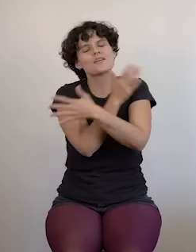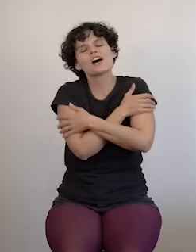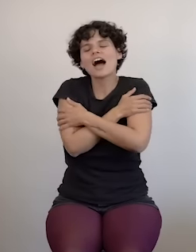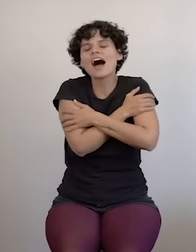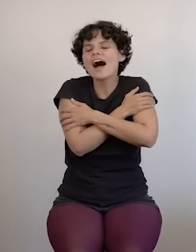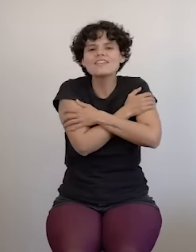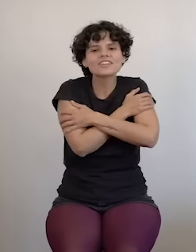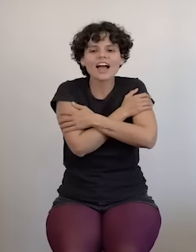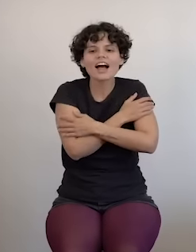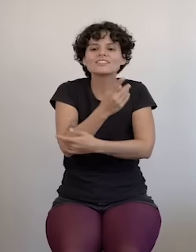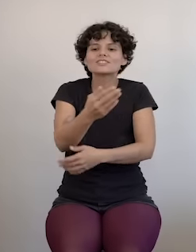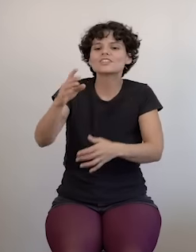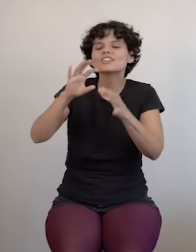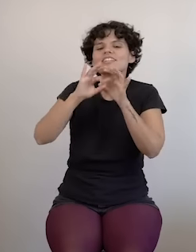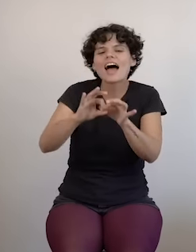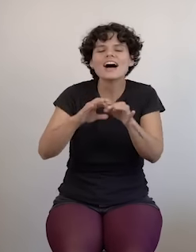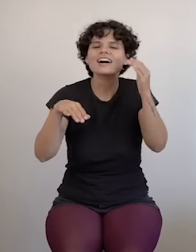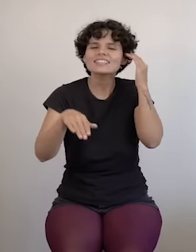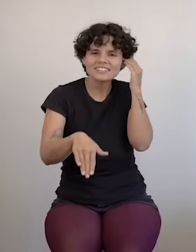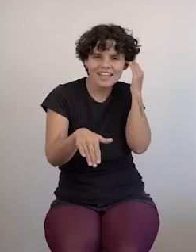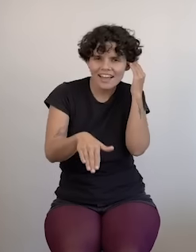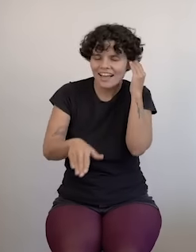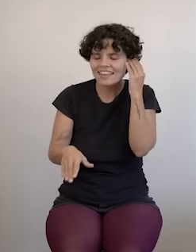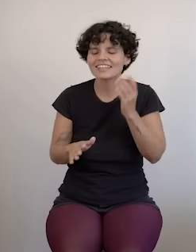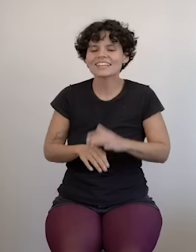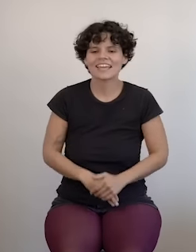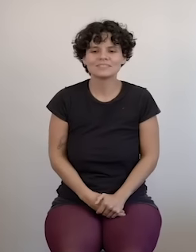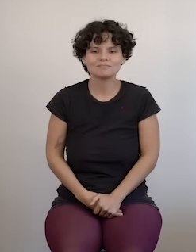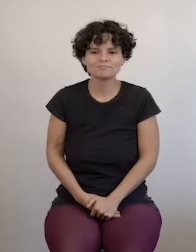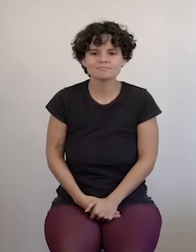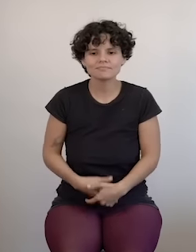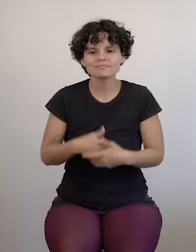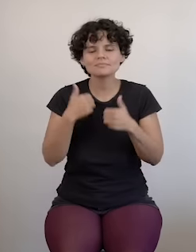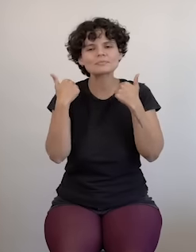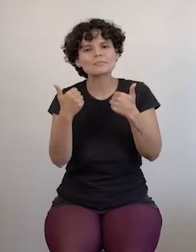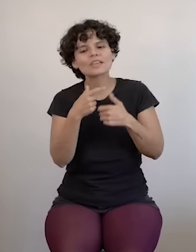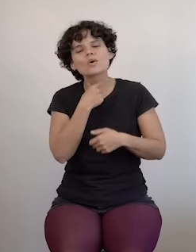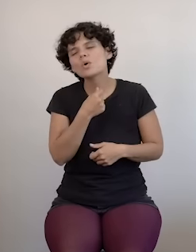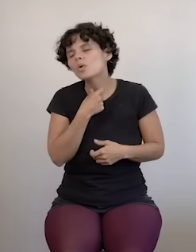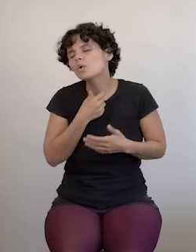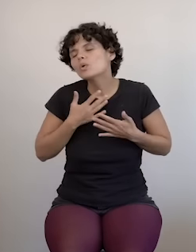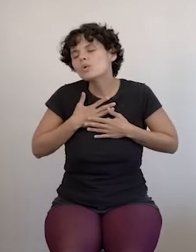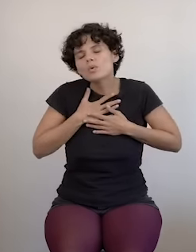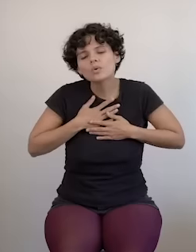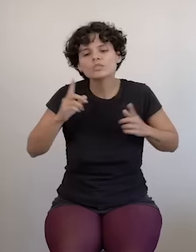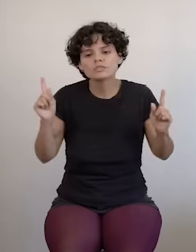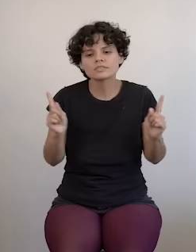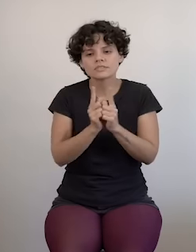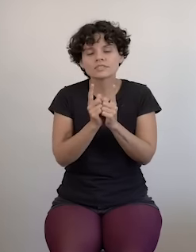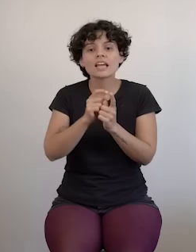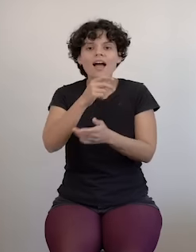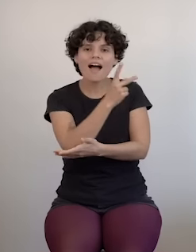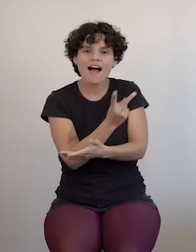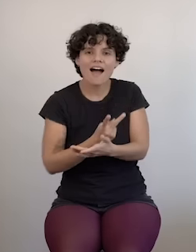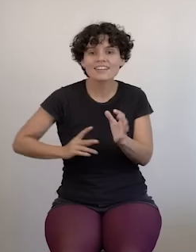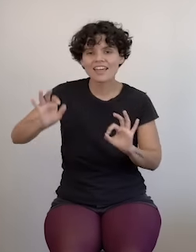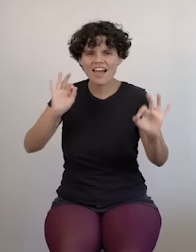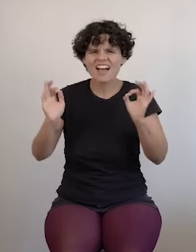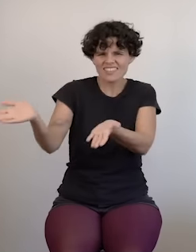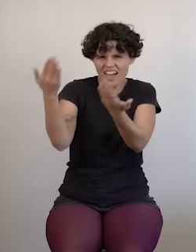que han apoyado. Gracias por venir, compadre. Bien, gracias, Atenea. Muy bien, gracias, Atenea. Gracias, Atenea. Gracias, Atenea. Compadre. Le vaya muy